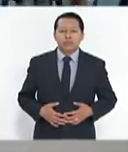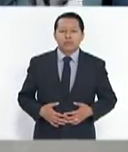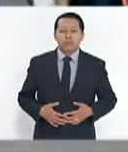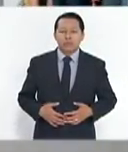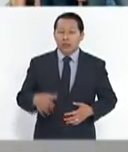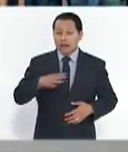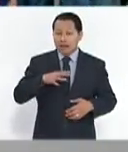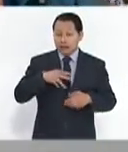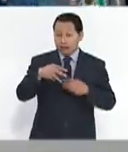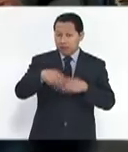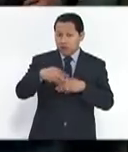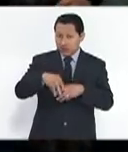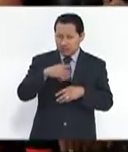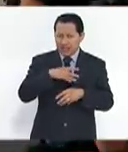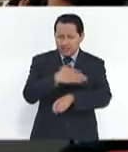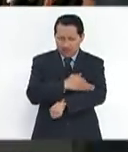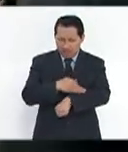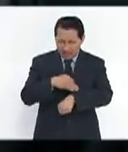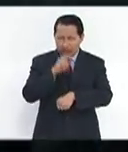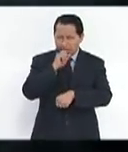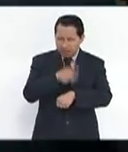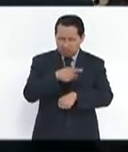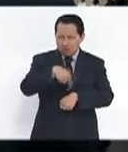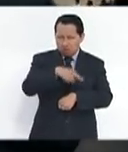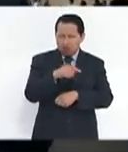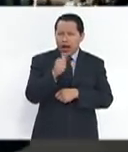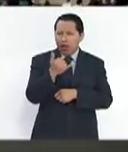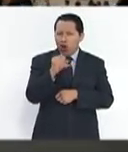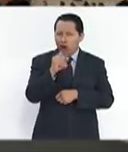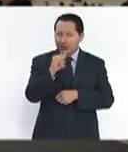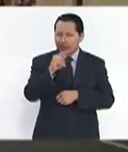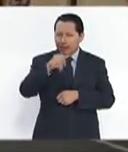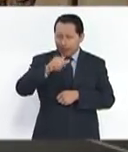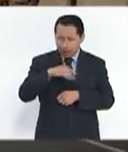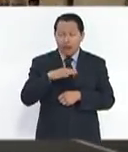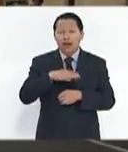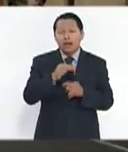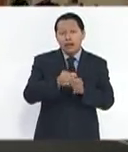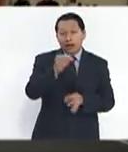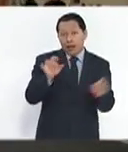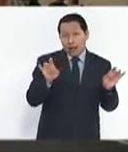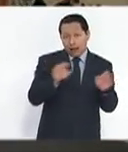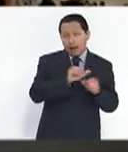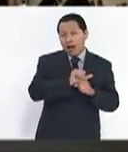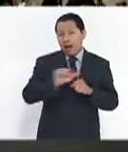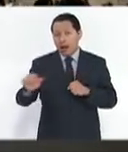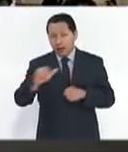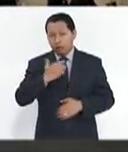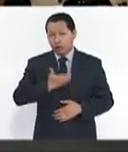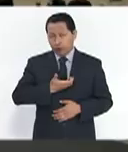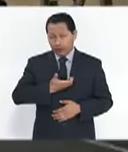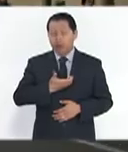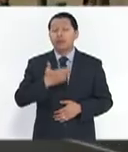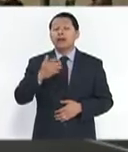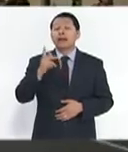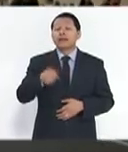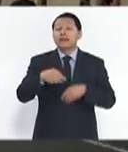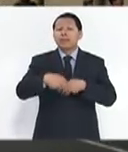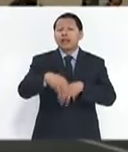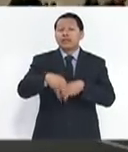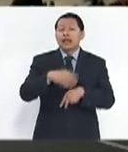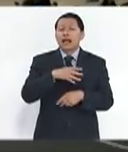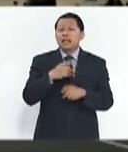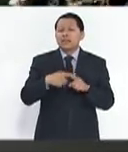La protesta, encabezada por familiares de los normalistas, partió del Ángel de la Independencia y concluyó en el Zócalo capitalino. A la marcha